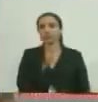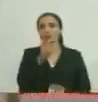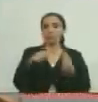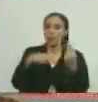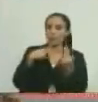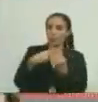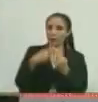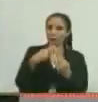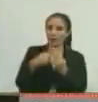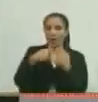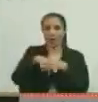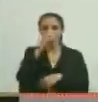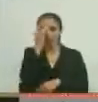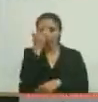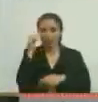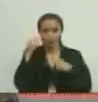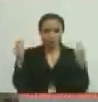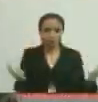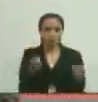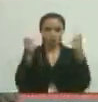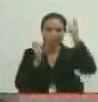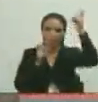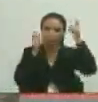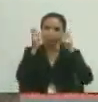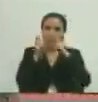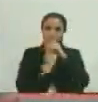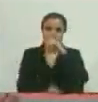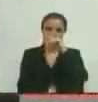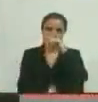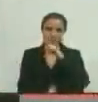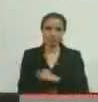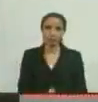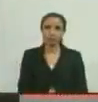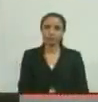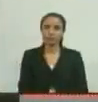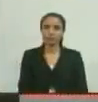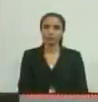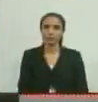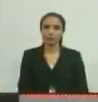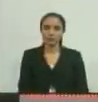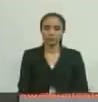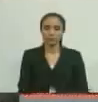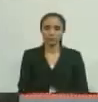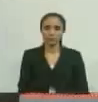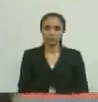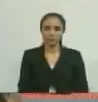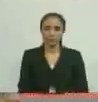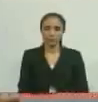Numeral febrero de victoria. Numeral febrero de victoria.